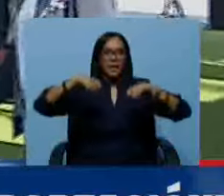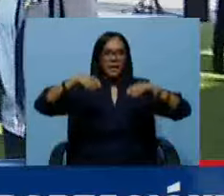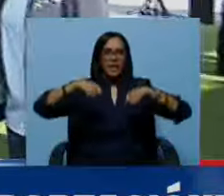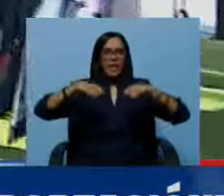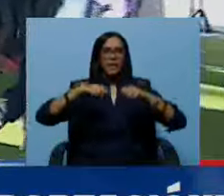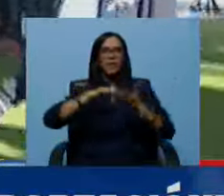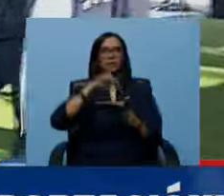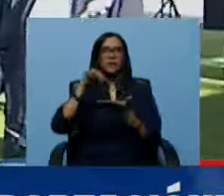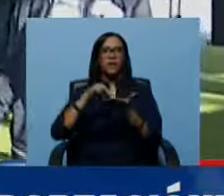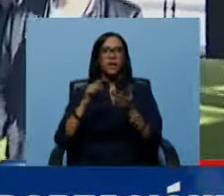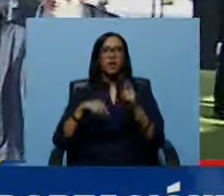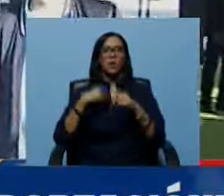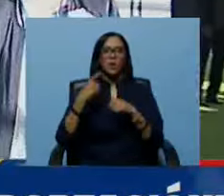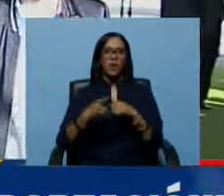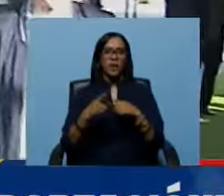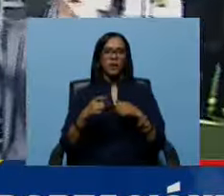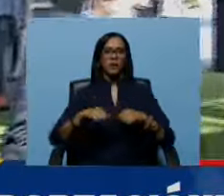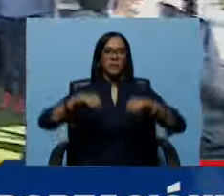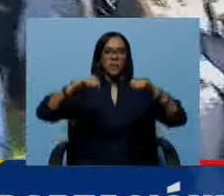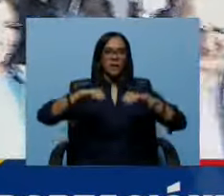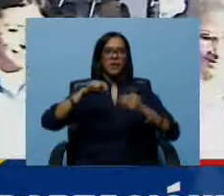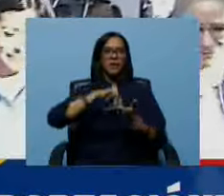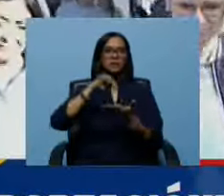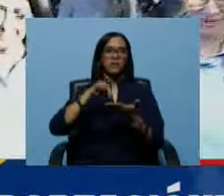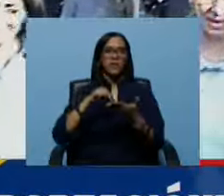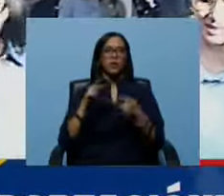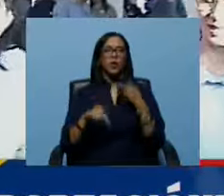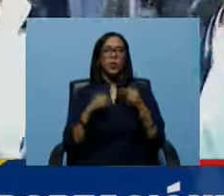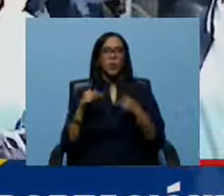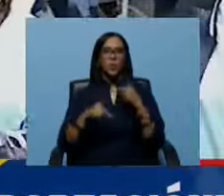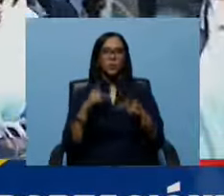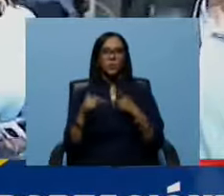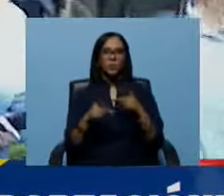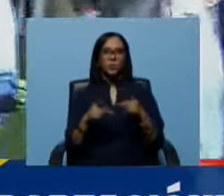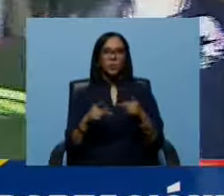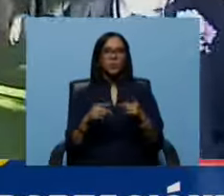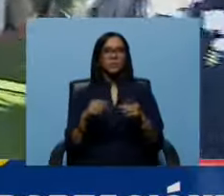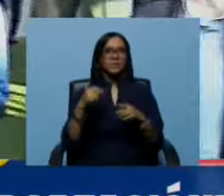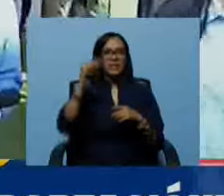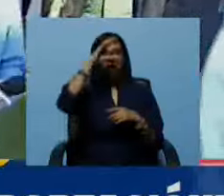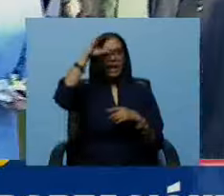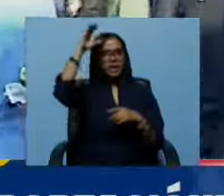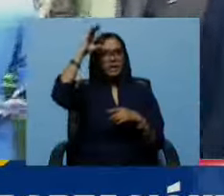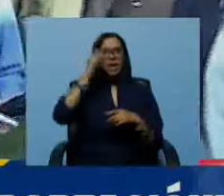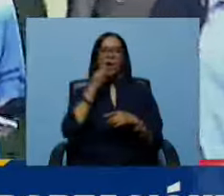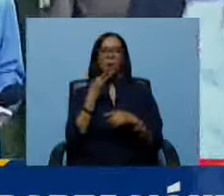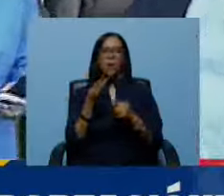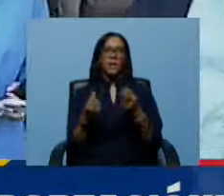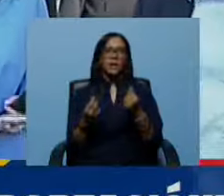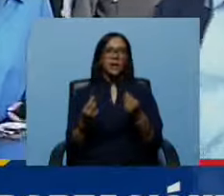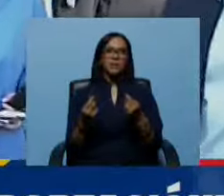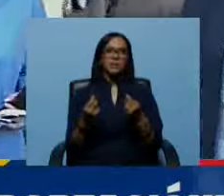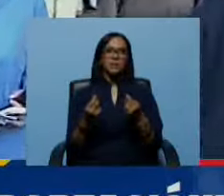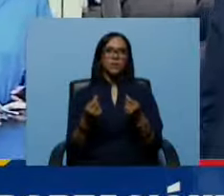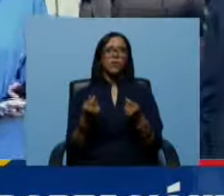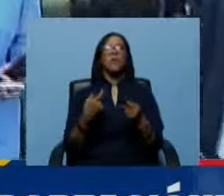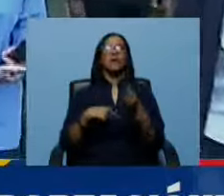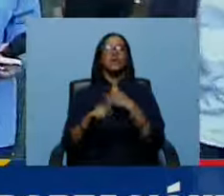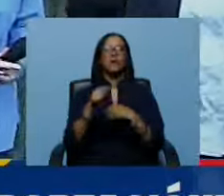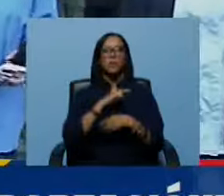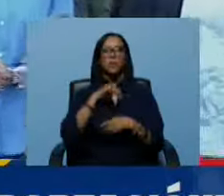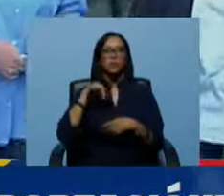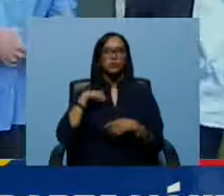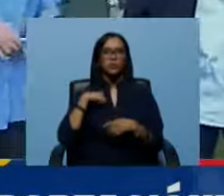de abastecer el mercado nacional con productos de calidad a buen precio, vayamos